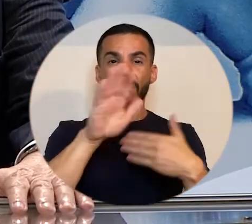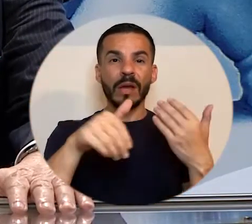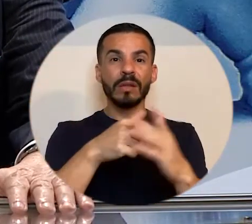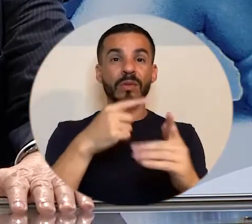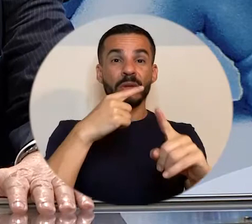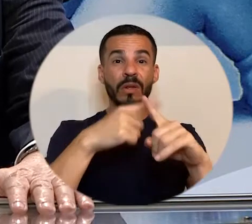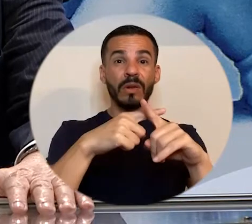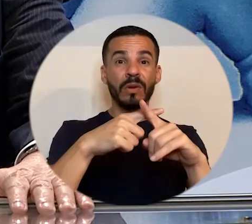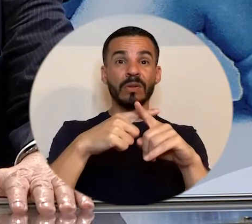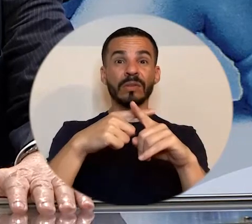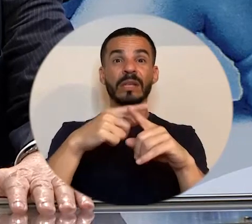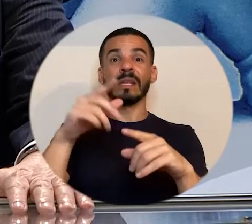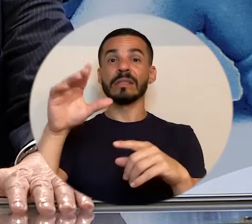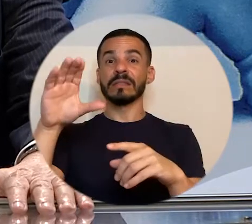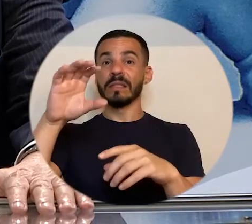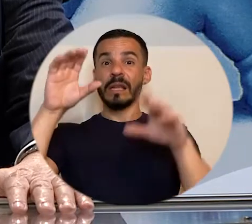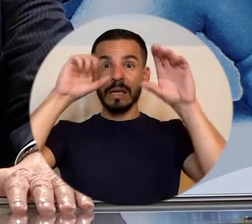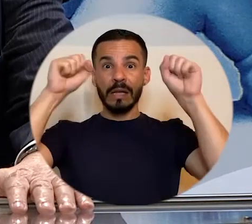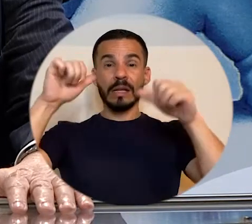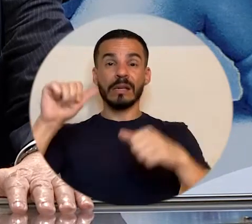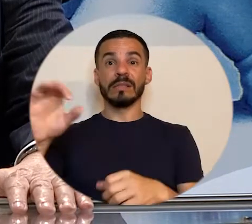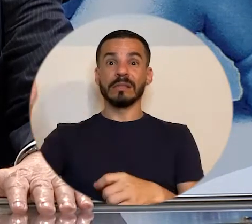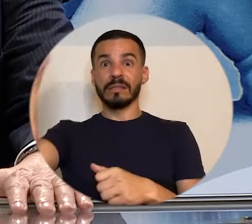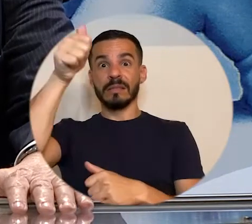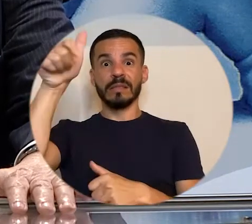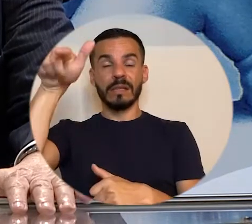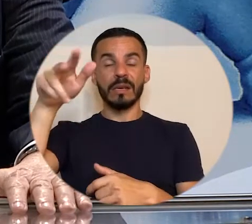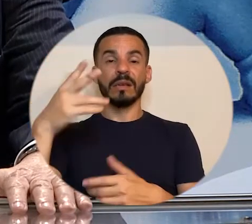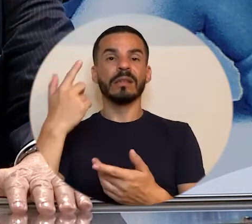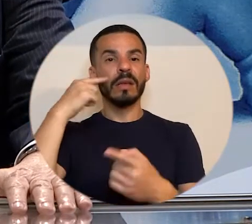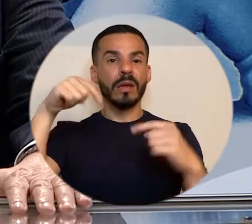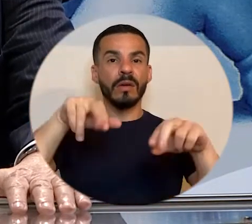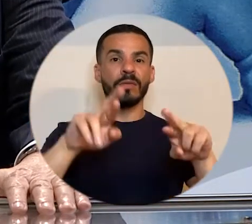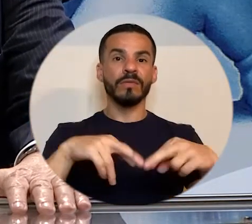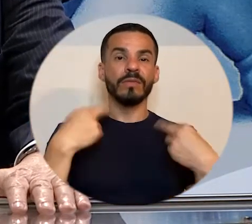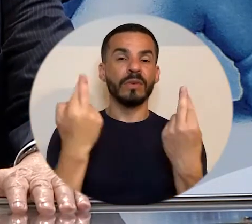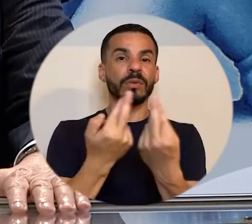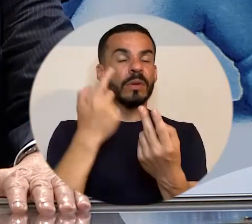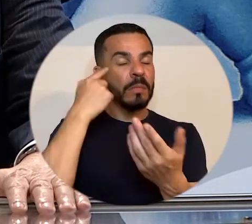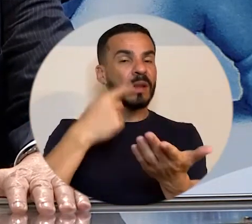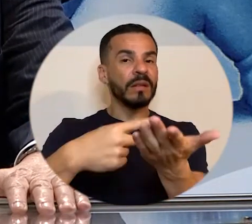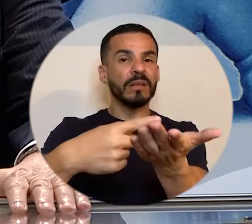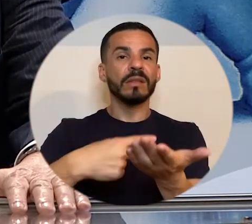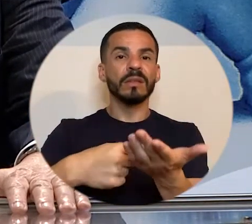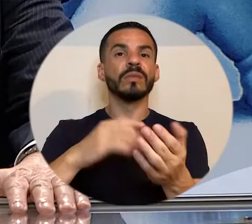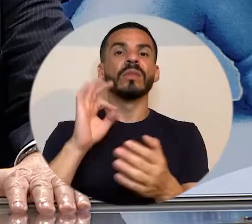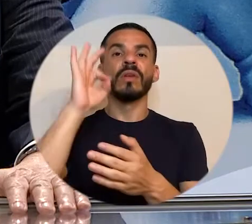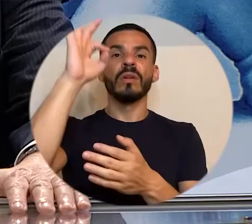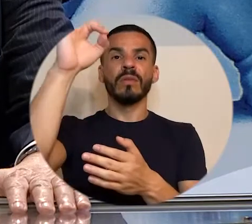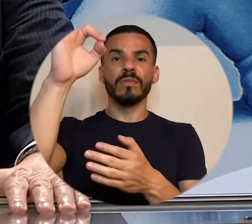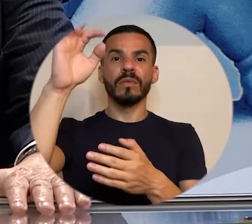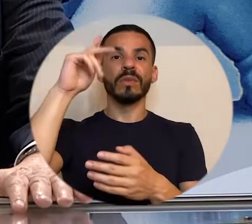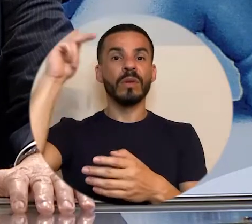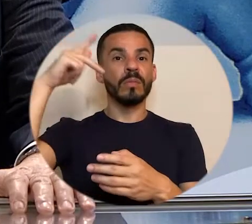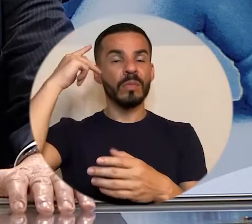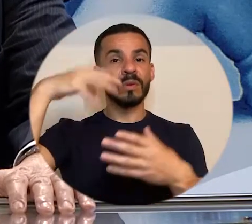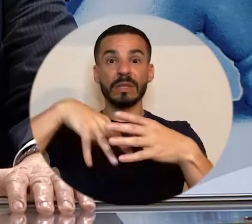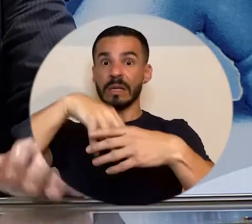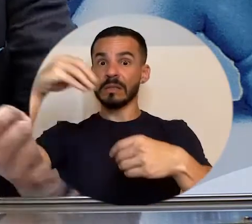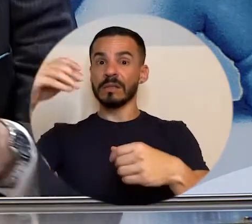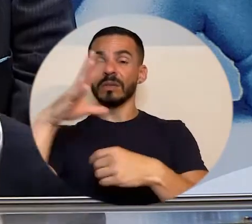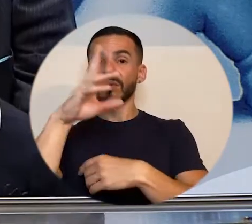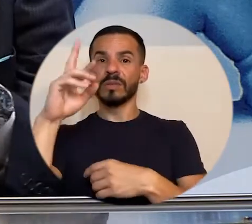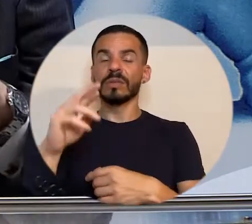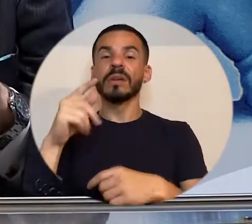los excancilleres de la República, y eso no ha sido señalado casi por la prensa, a una reunión para discutir sobre el futuro de la política exterior de Costa